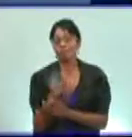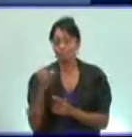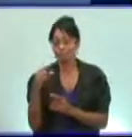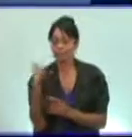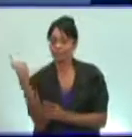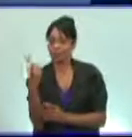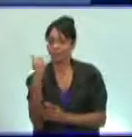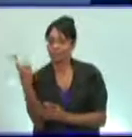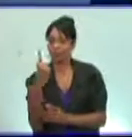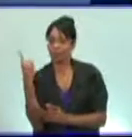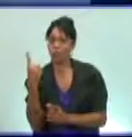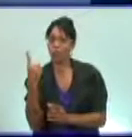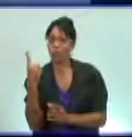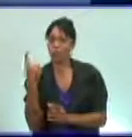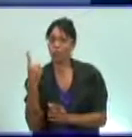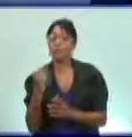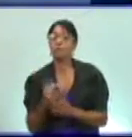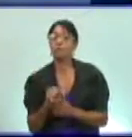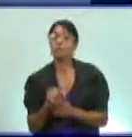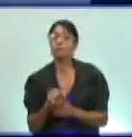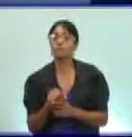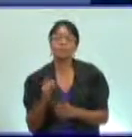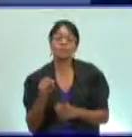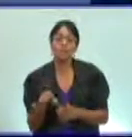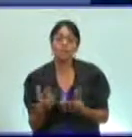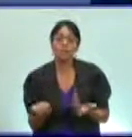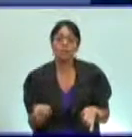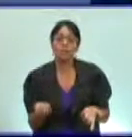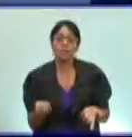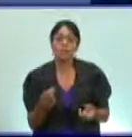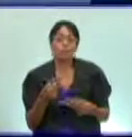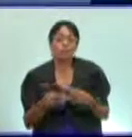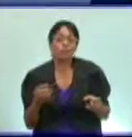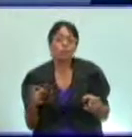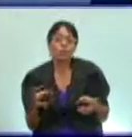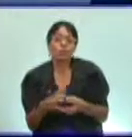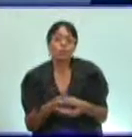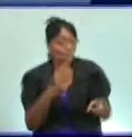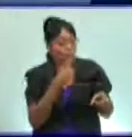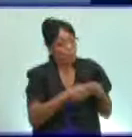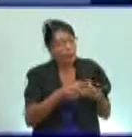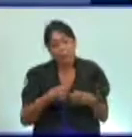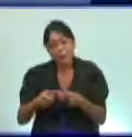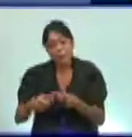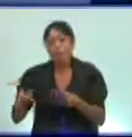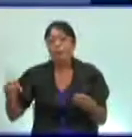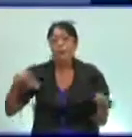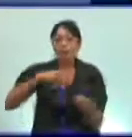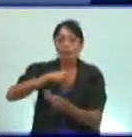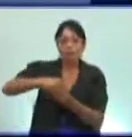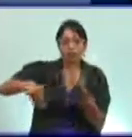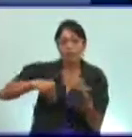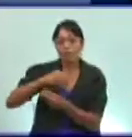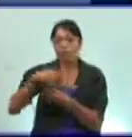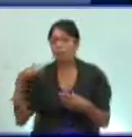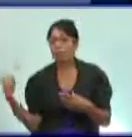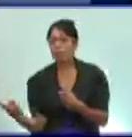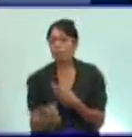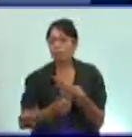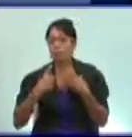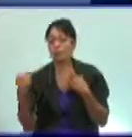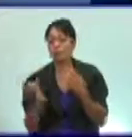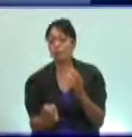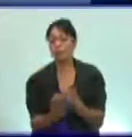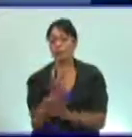que ocurrir un grupo de elementos de circulatorios, de intercambio, para poder formarse el